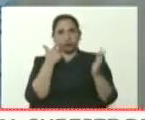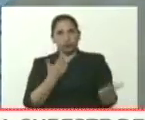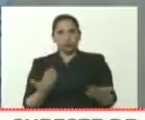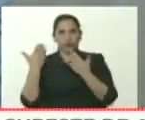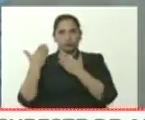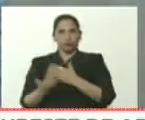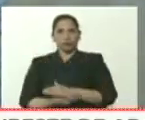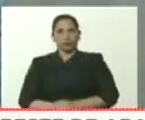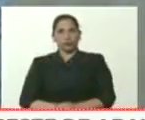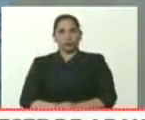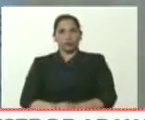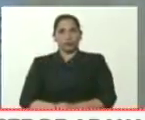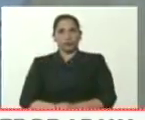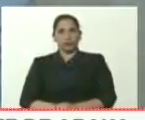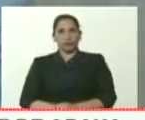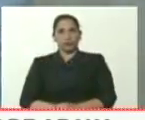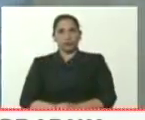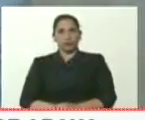nuevamente al estudio. Adelante.